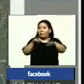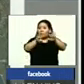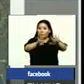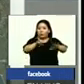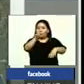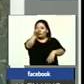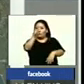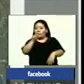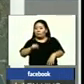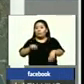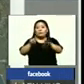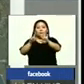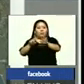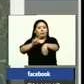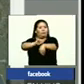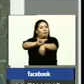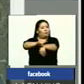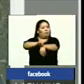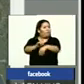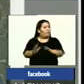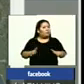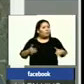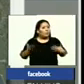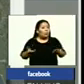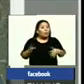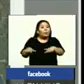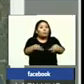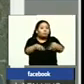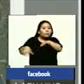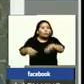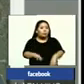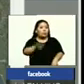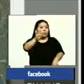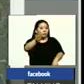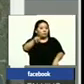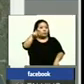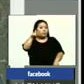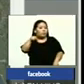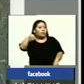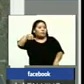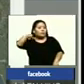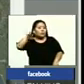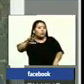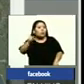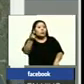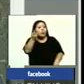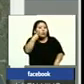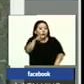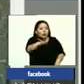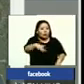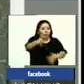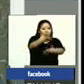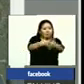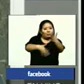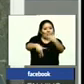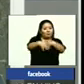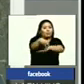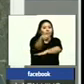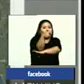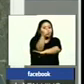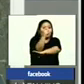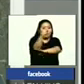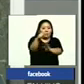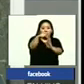9 de la noche con 6 minutos y fue de 4.5 frente a la Costa de la Libertad a